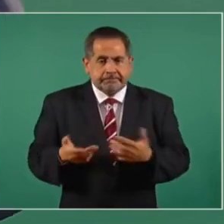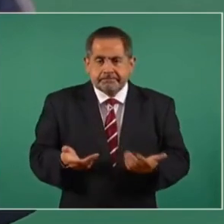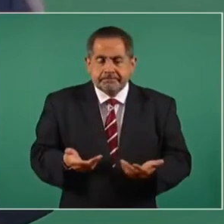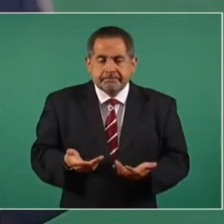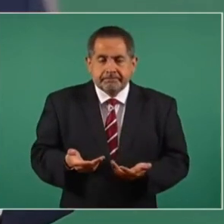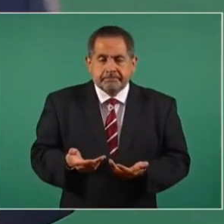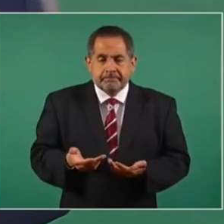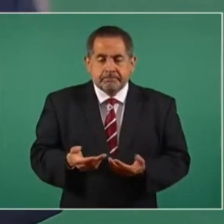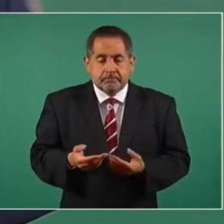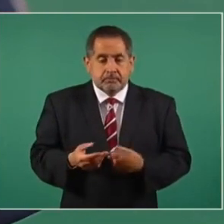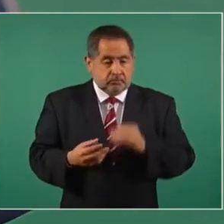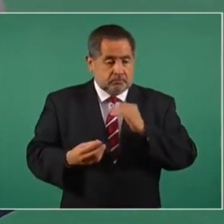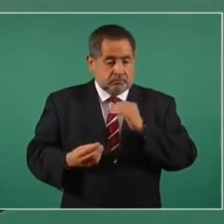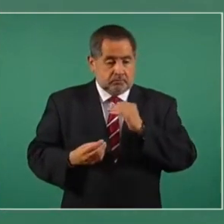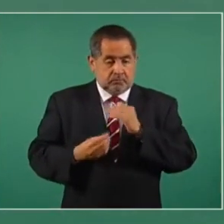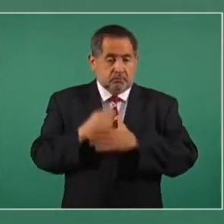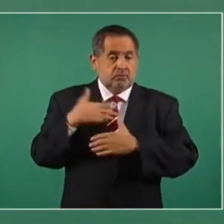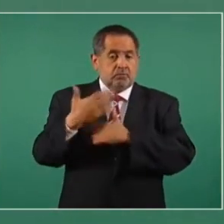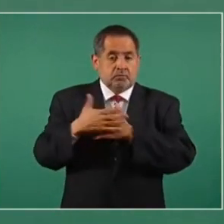los que van a entrar